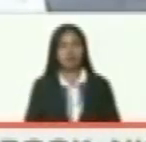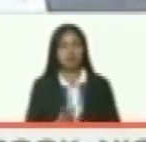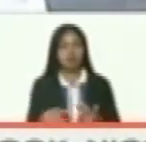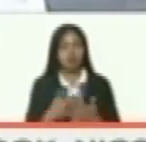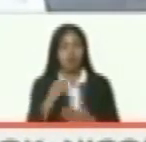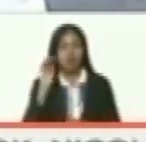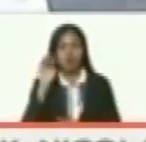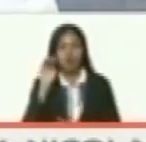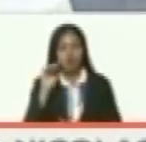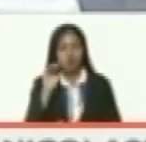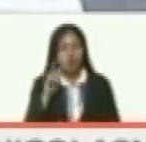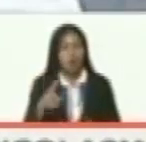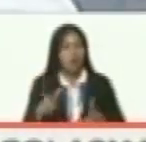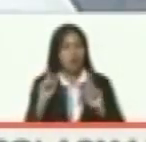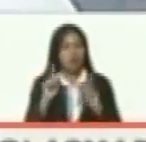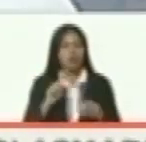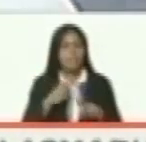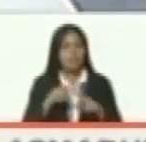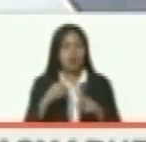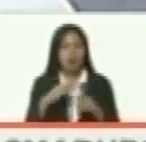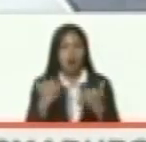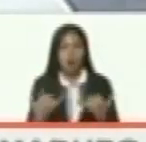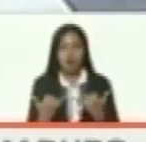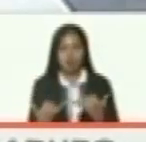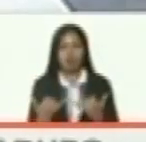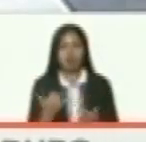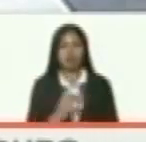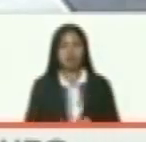hacia el futuro, pero ya en el presente.